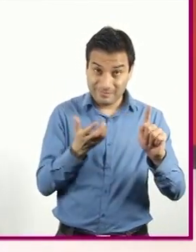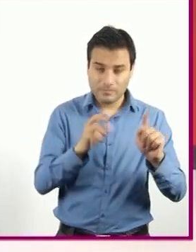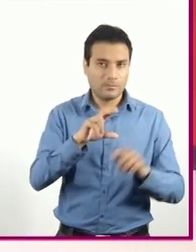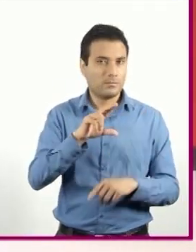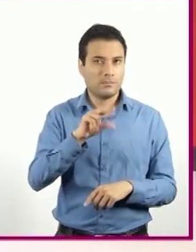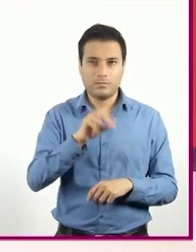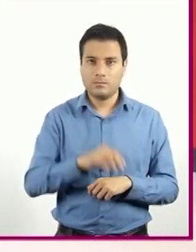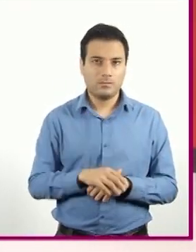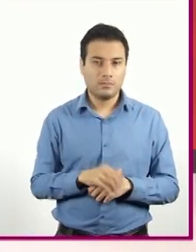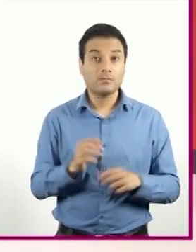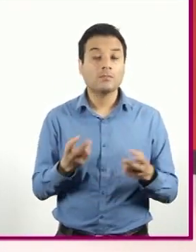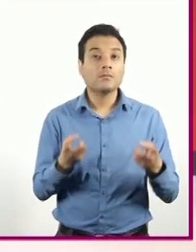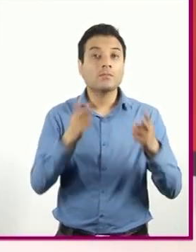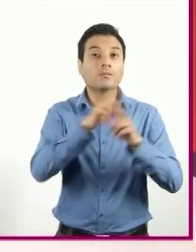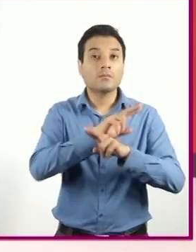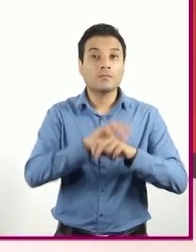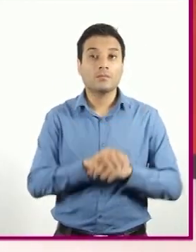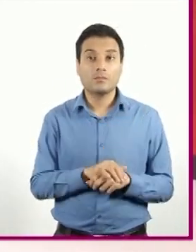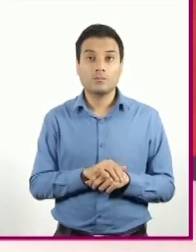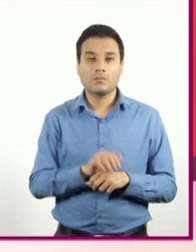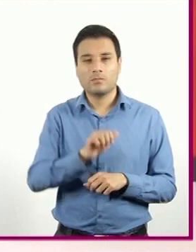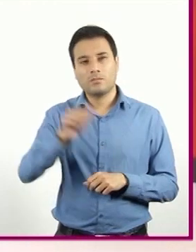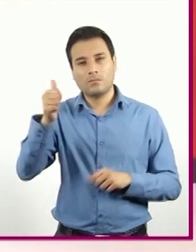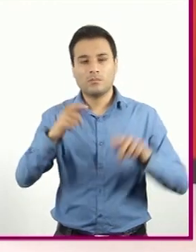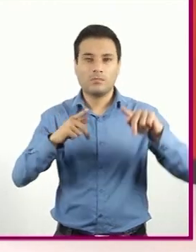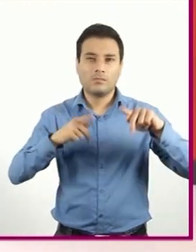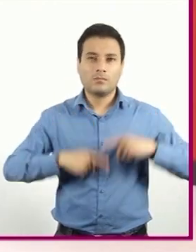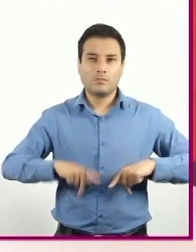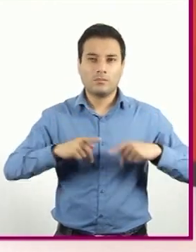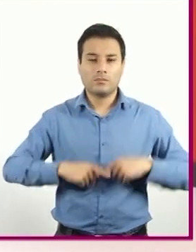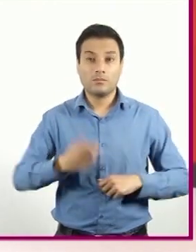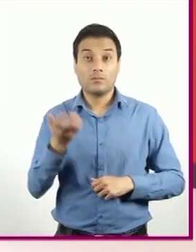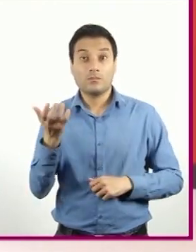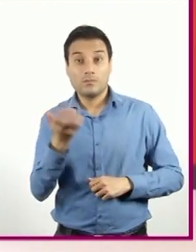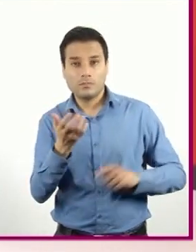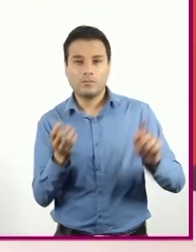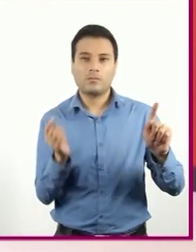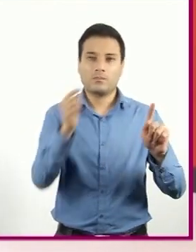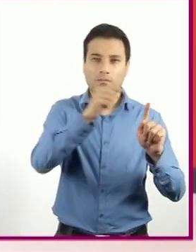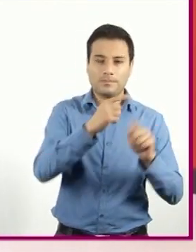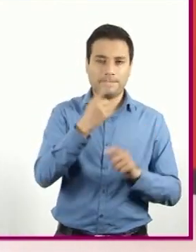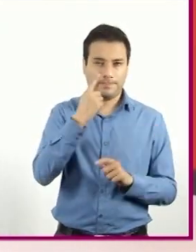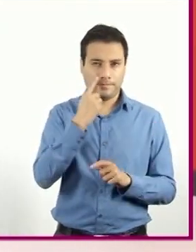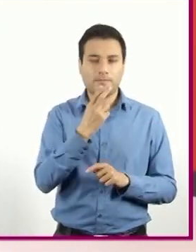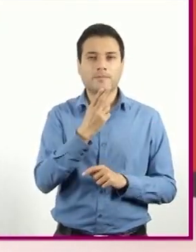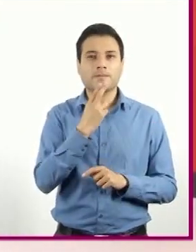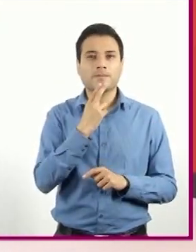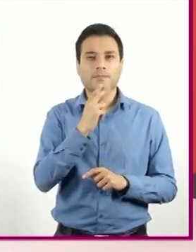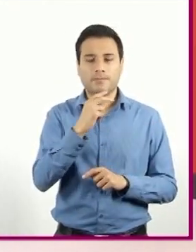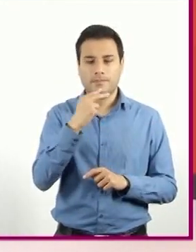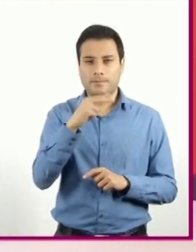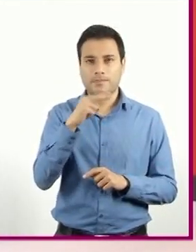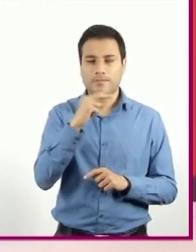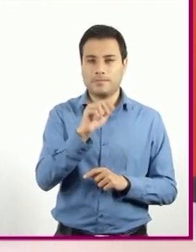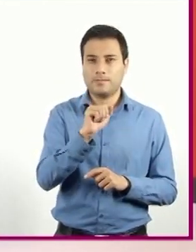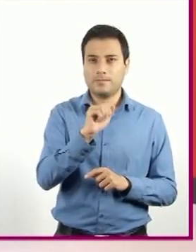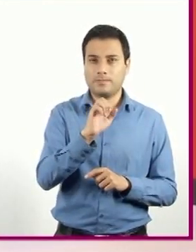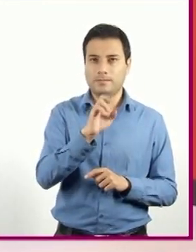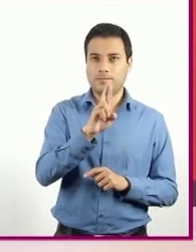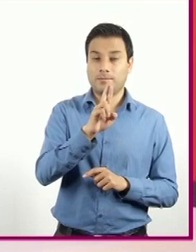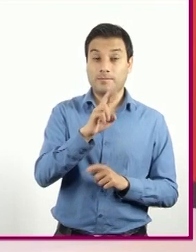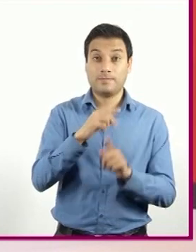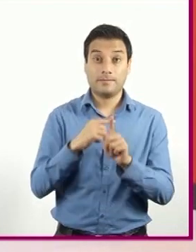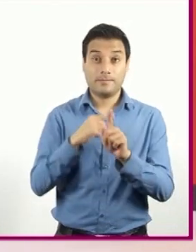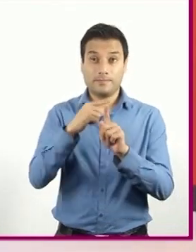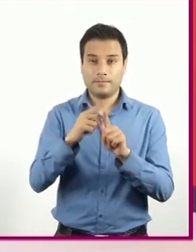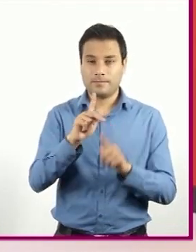verbal, sino que la recibe. La construcción pasiva, formada con el verbo ser y un participio, se